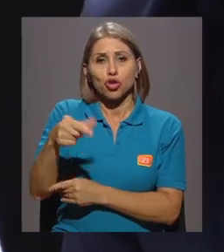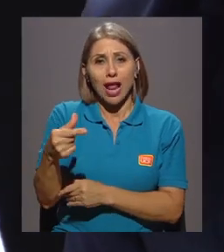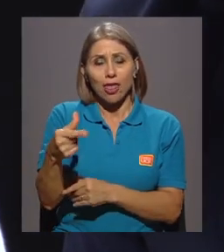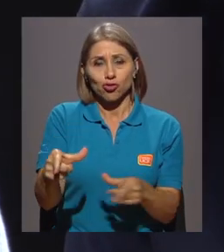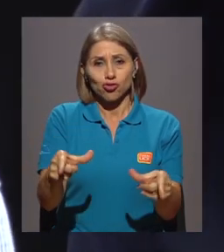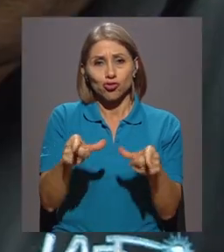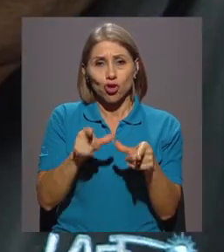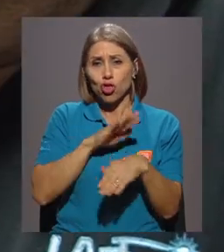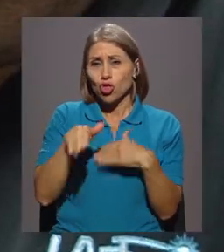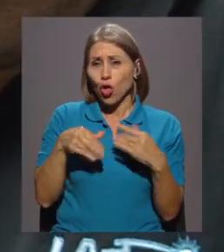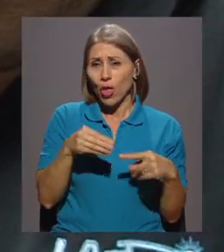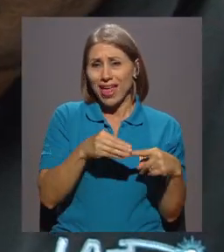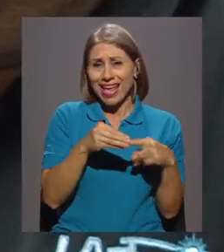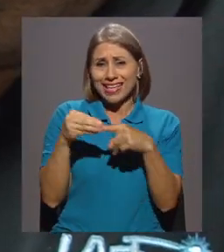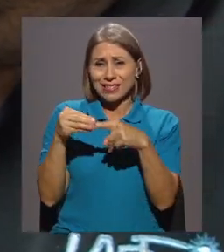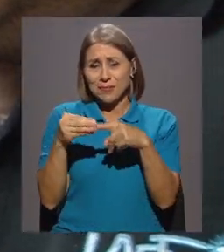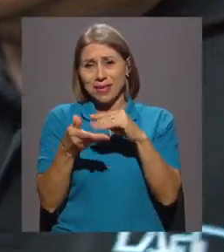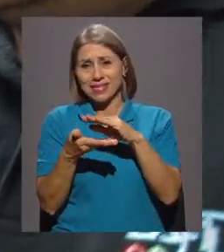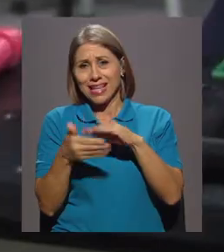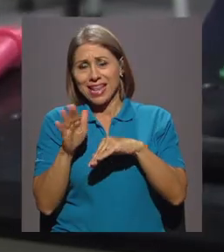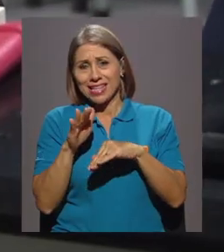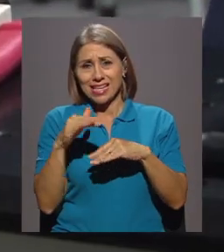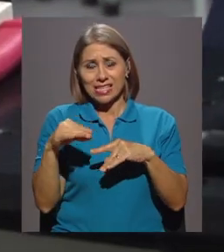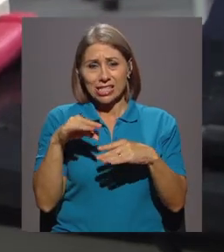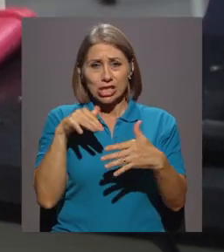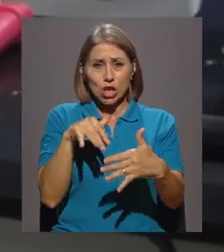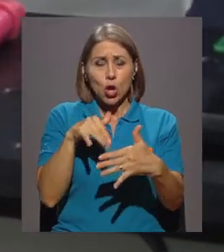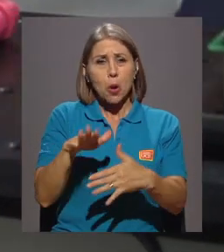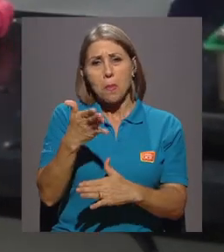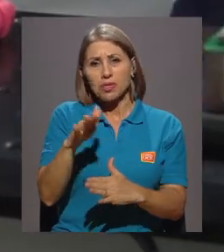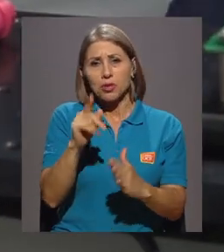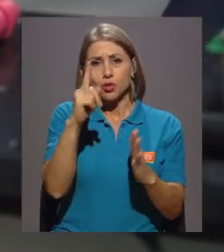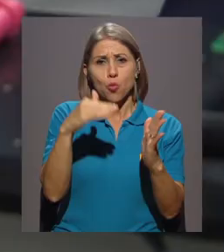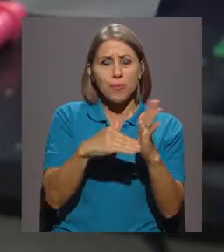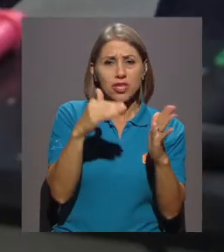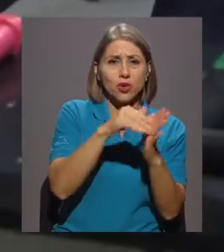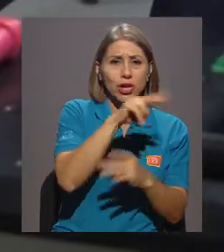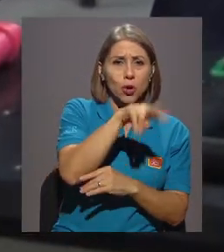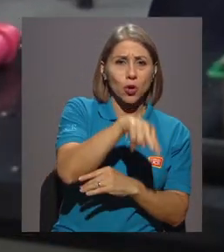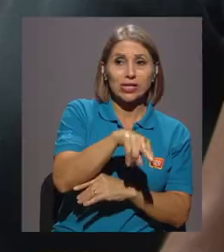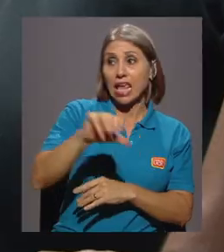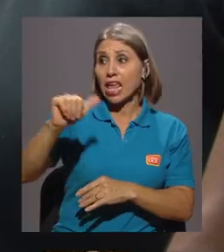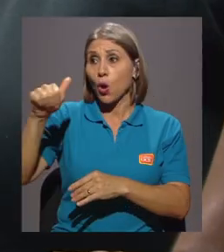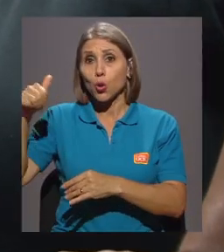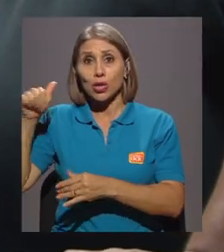la especialización ronda en el millón de colones. Mientras que en otras universidades